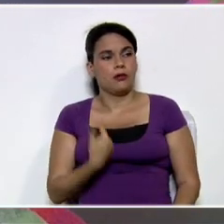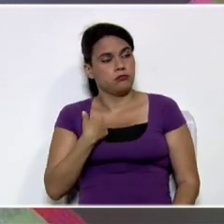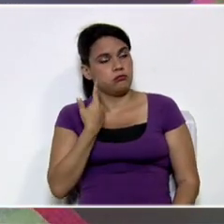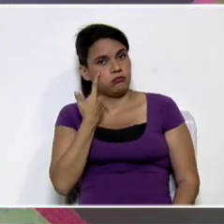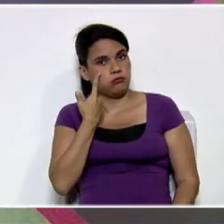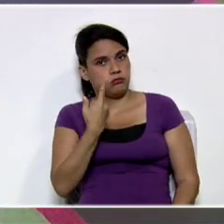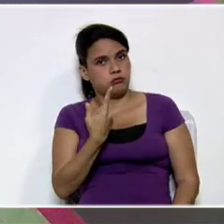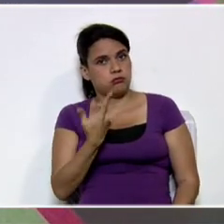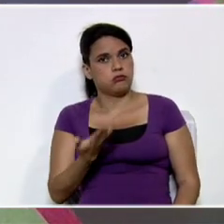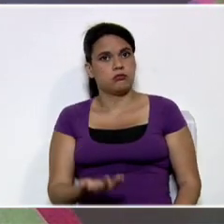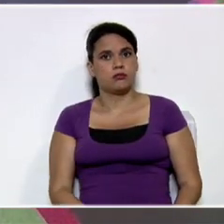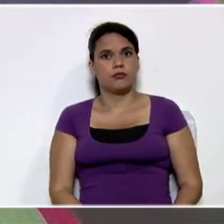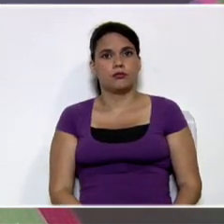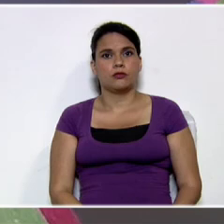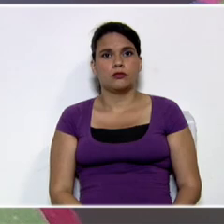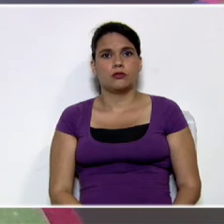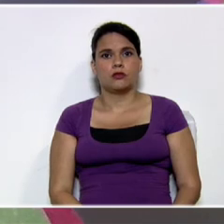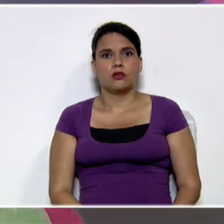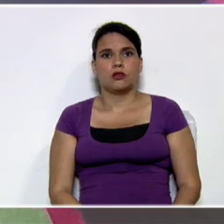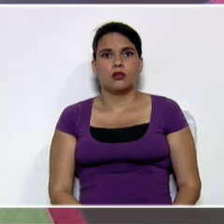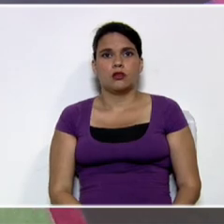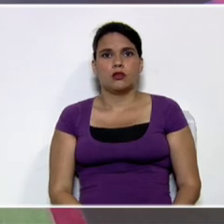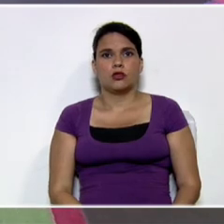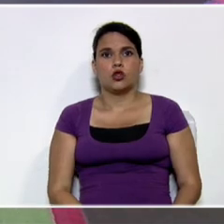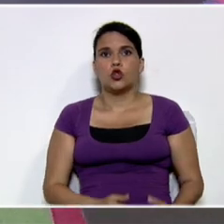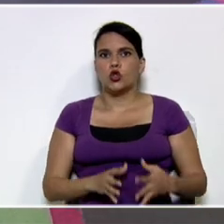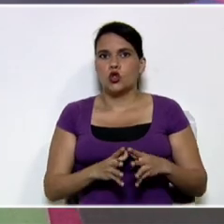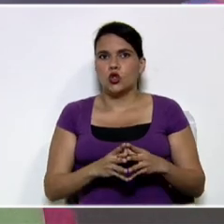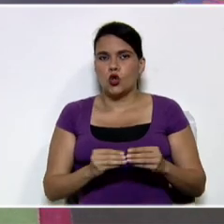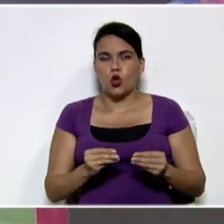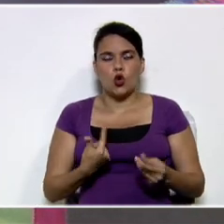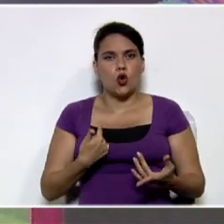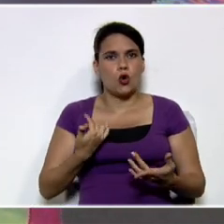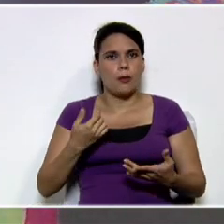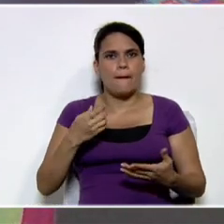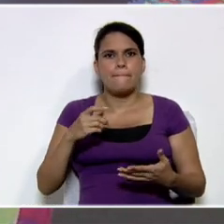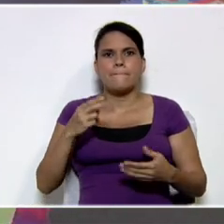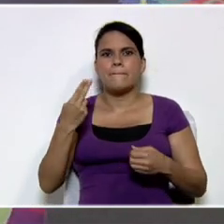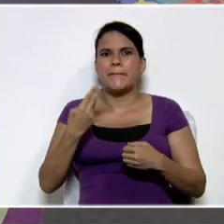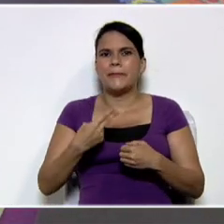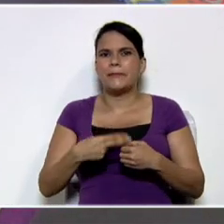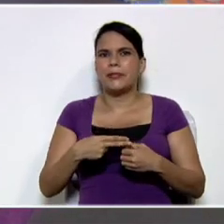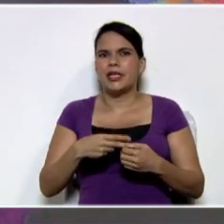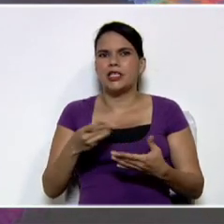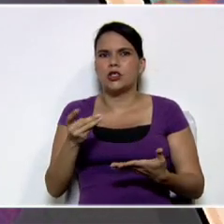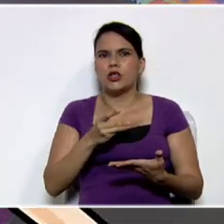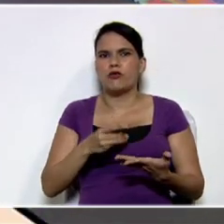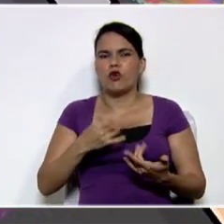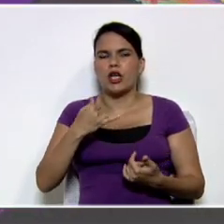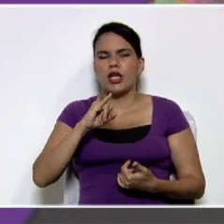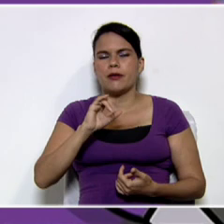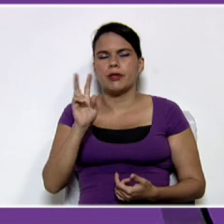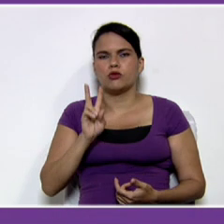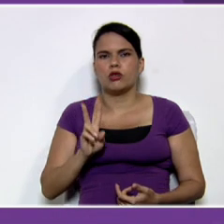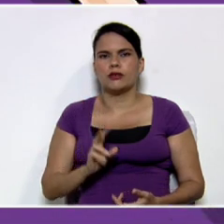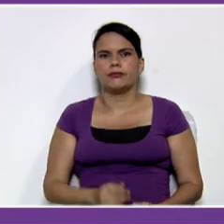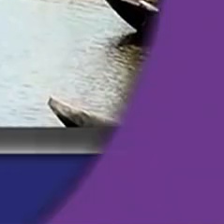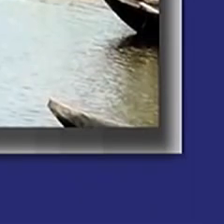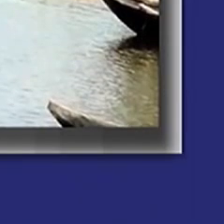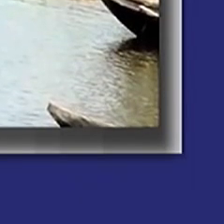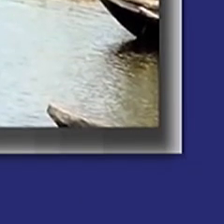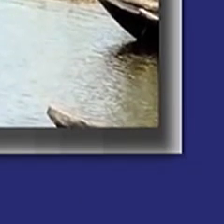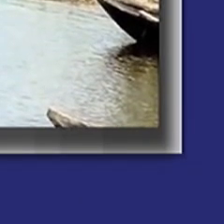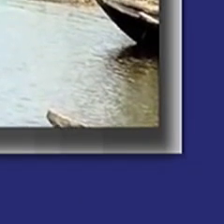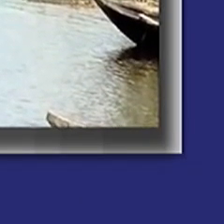cuenta la cantidad de petroglifos que existen en nuestro país, que son de gran importancia.